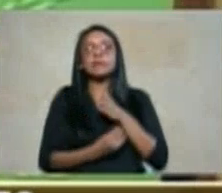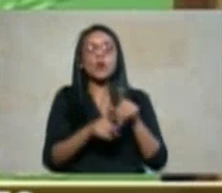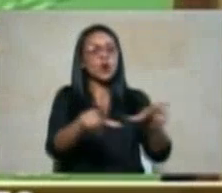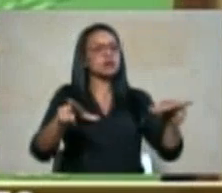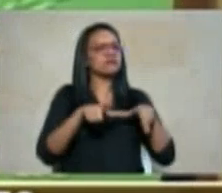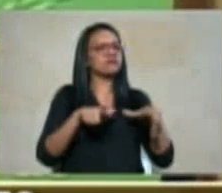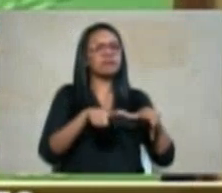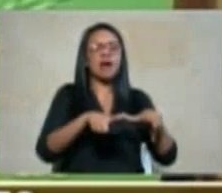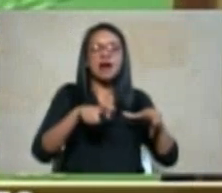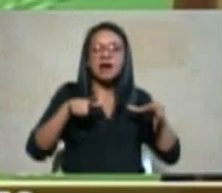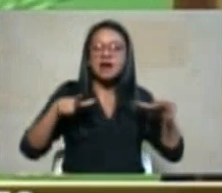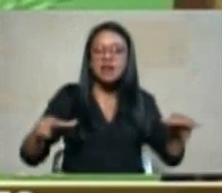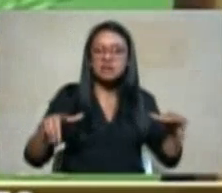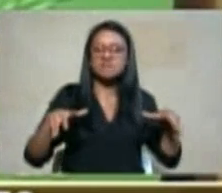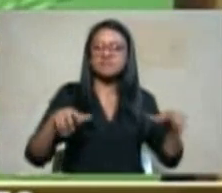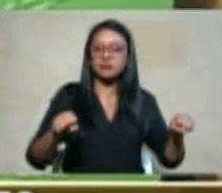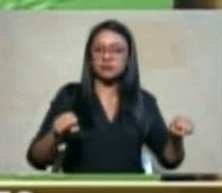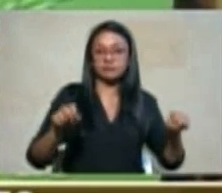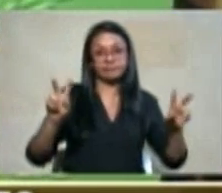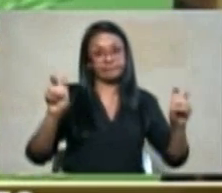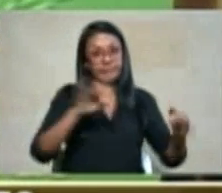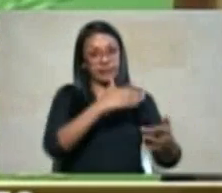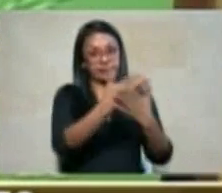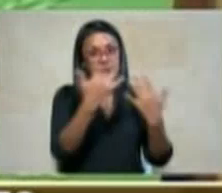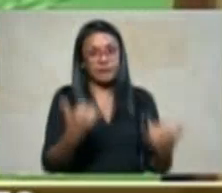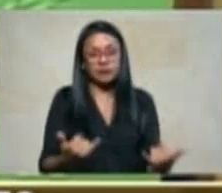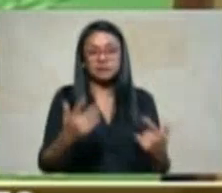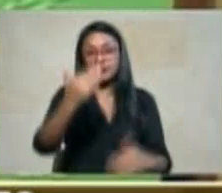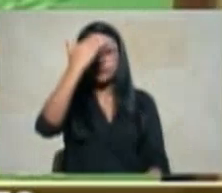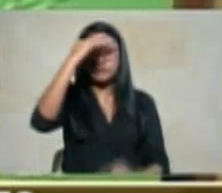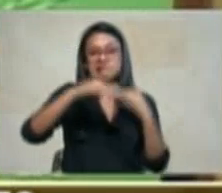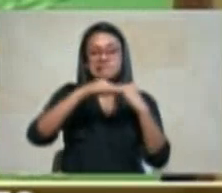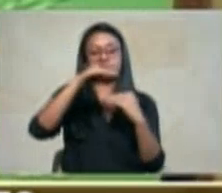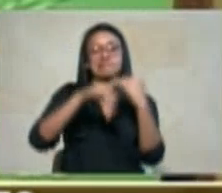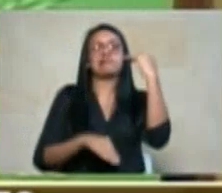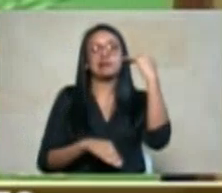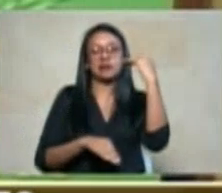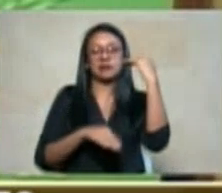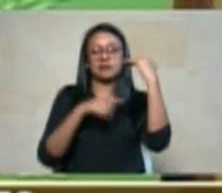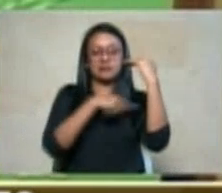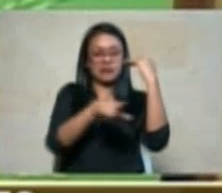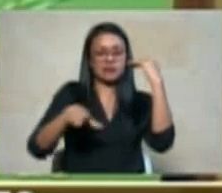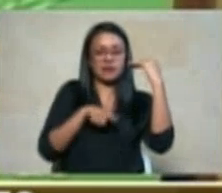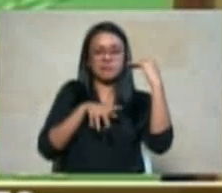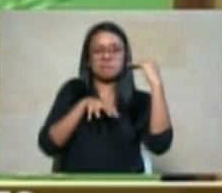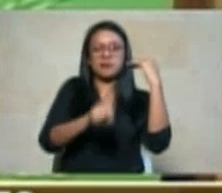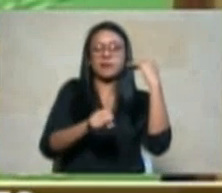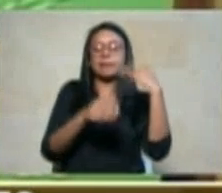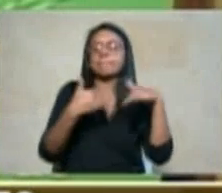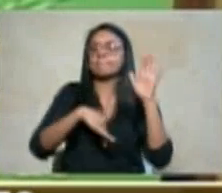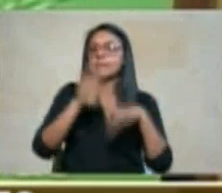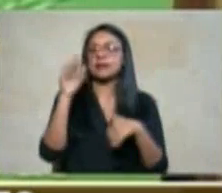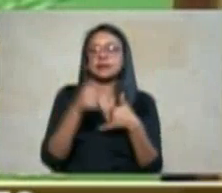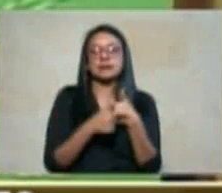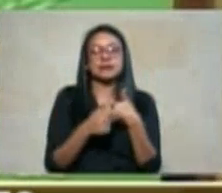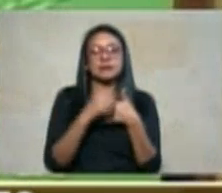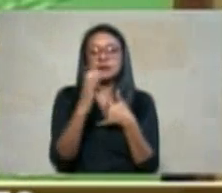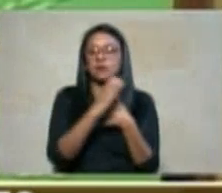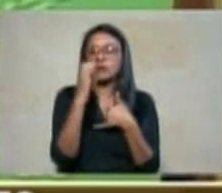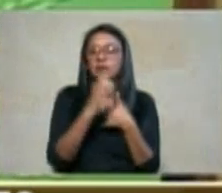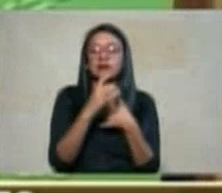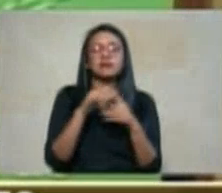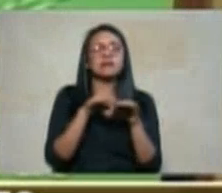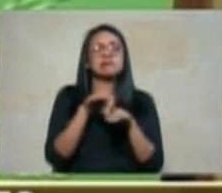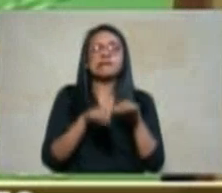tierra. Hasta hoy sabemos todos que la mayor desigualdad en términos de la propiedad de la tierra se presenta en este país, y de todas